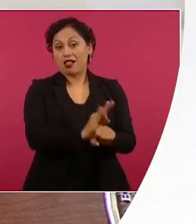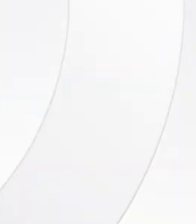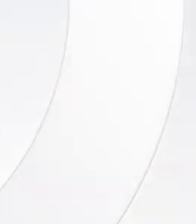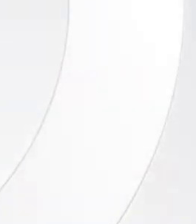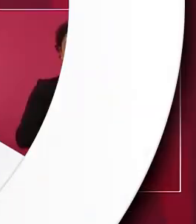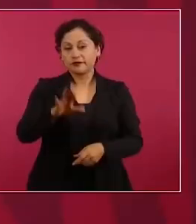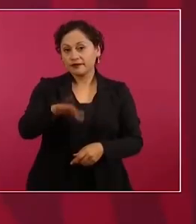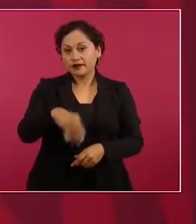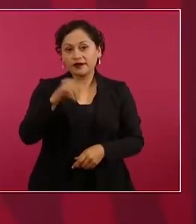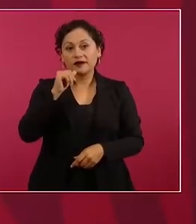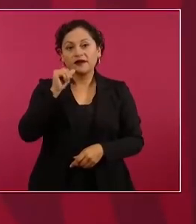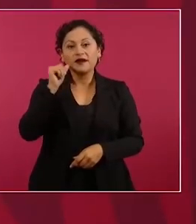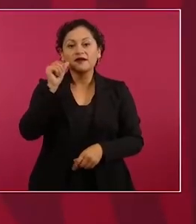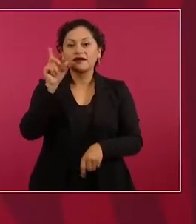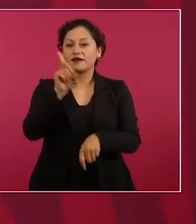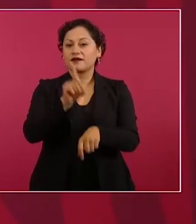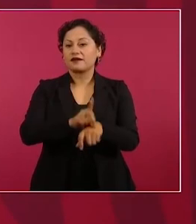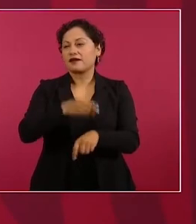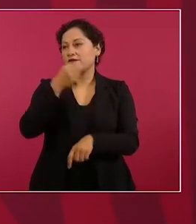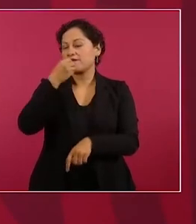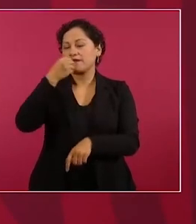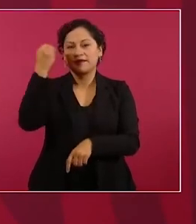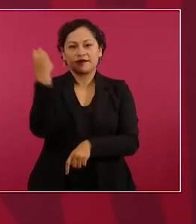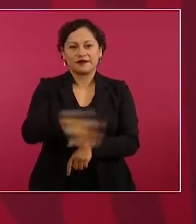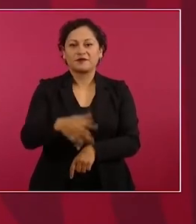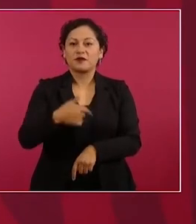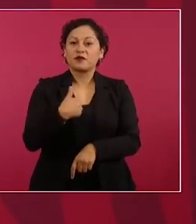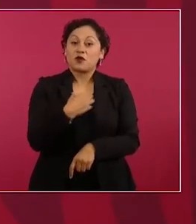la justicia. Estuve contento,